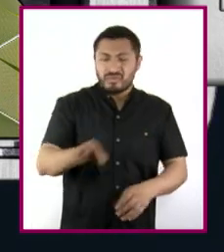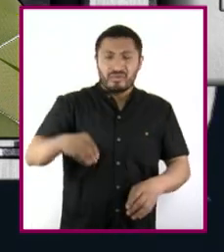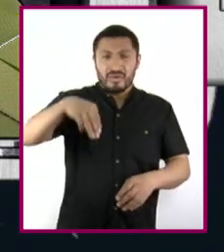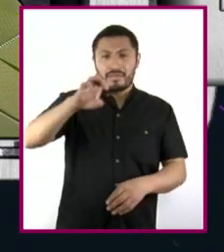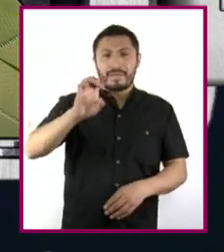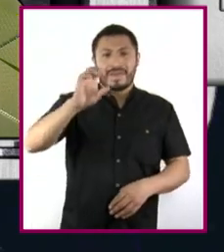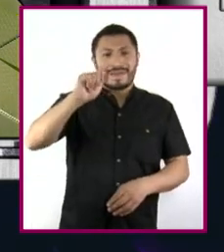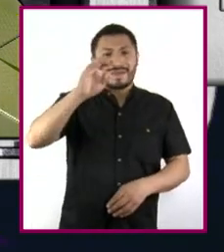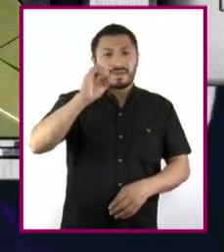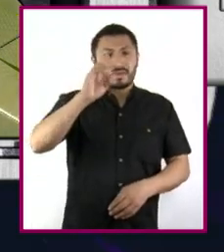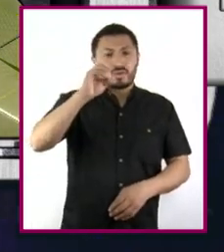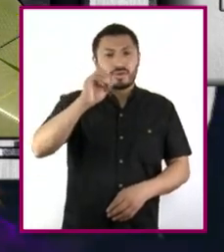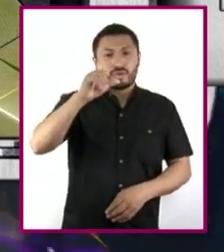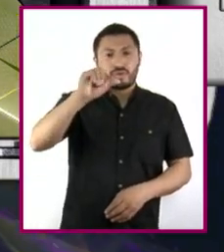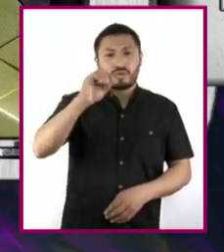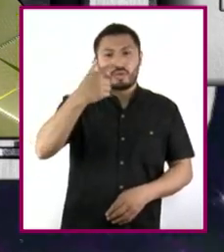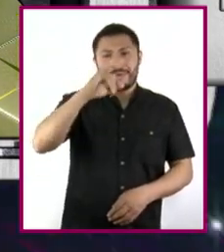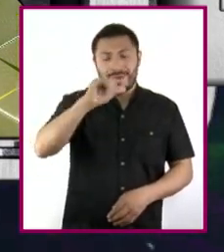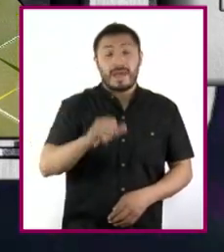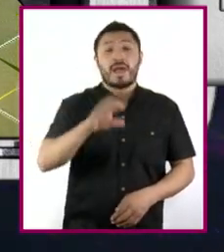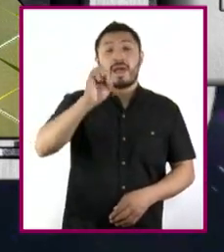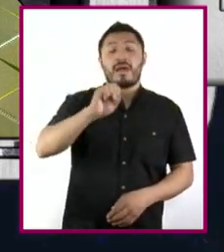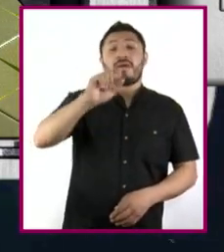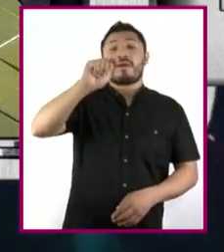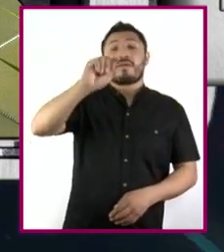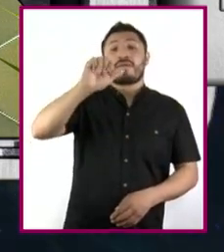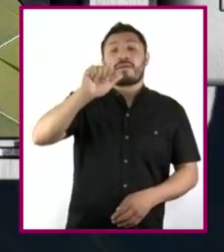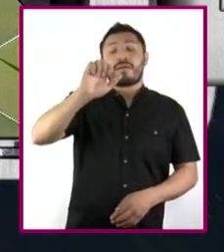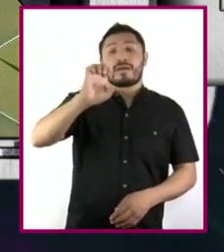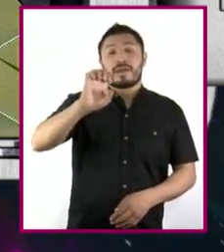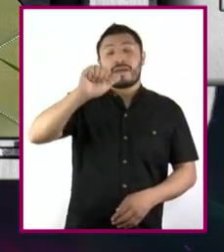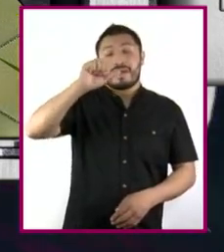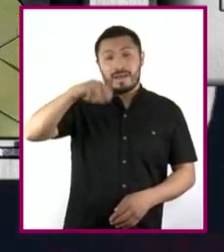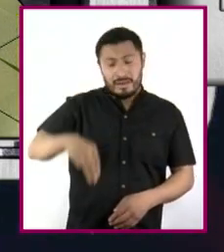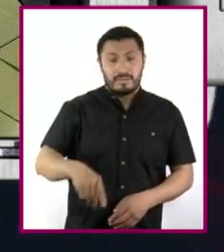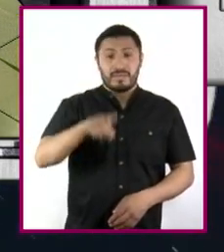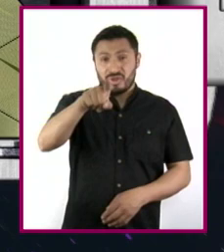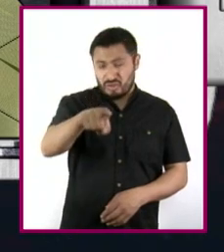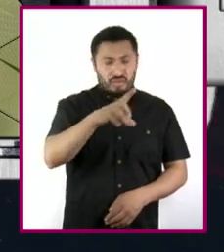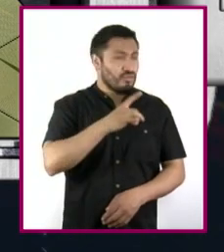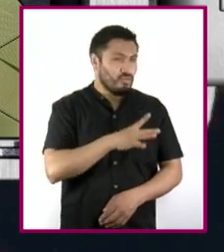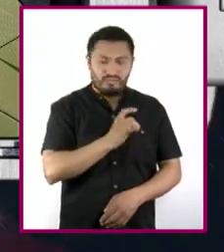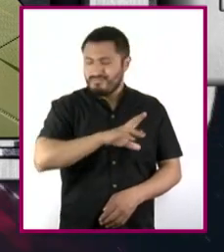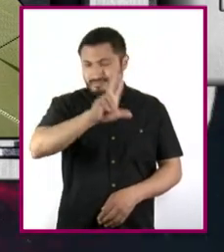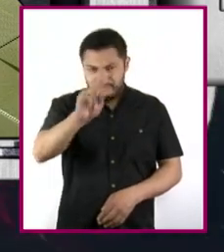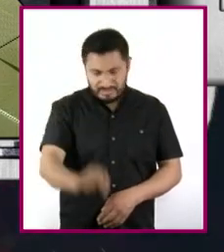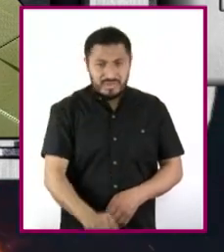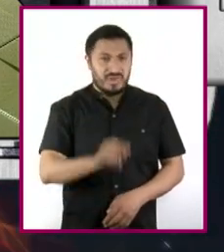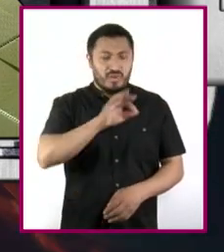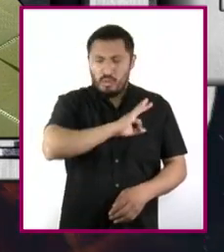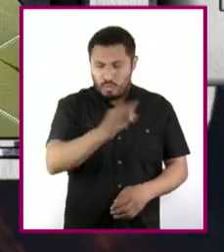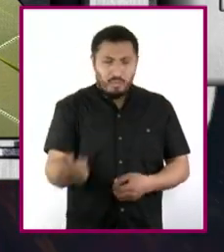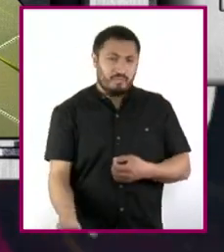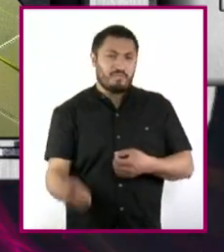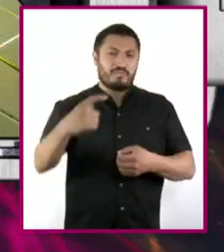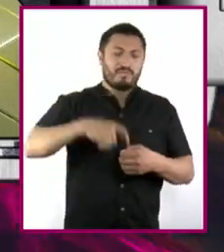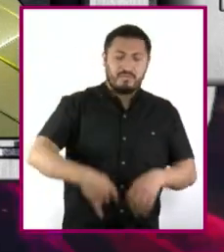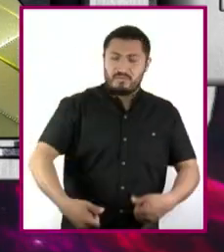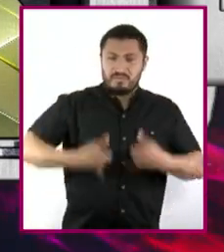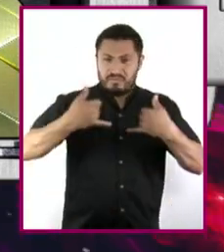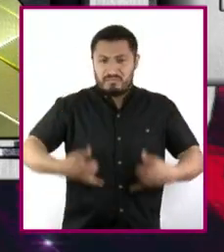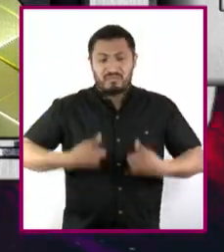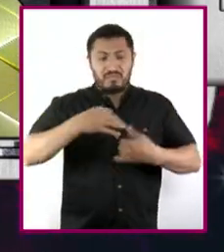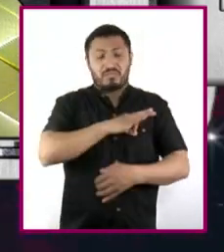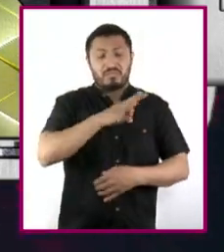STEM, pero también, y no le tengan miedo, realmente uno puede involucrarse en esto desde una etapa muy temprana